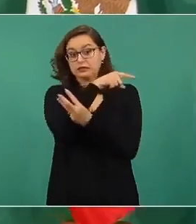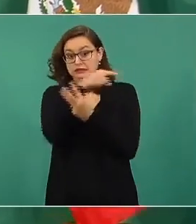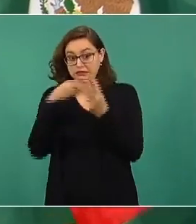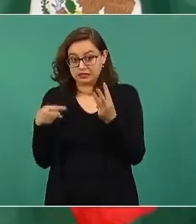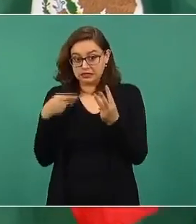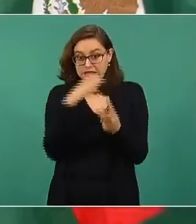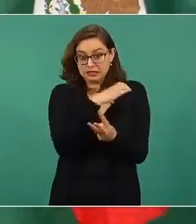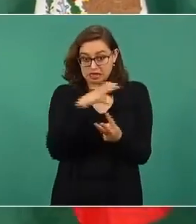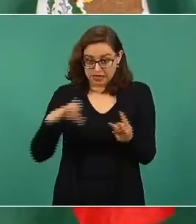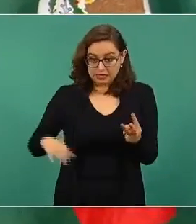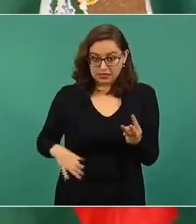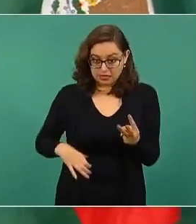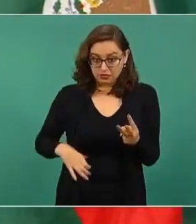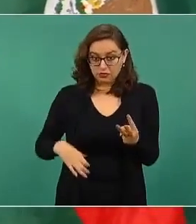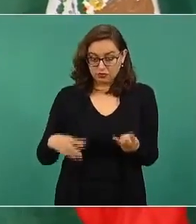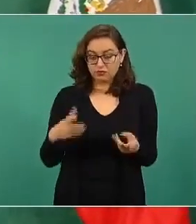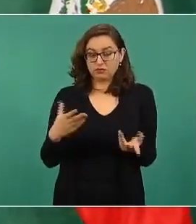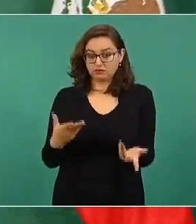En ese debate